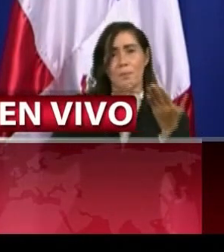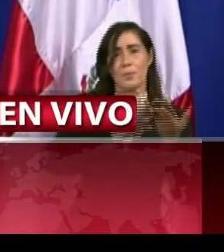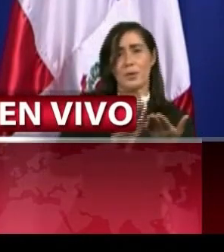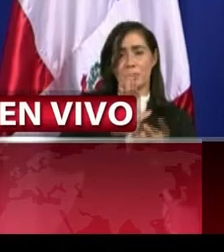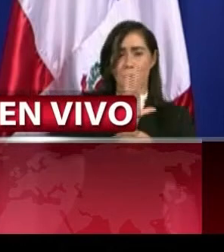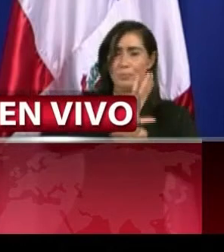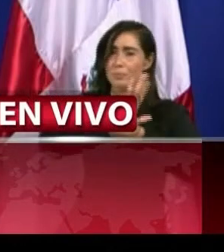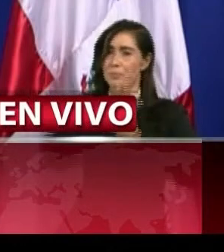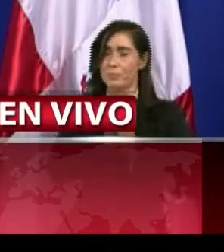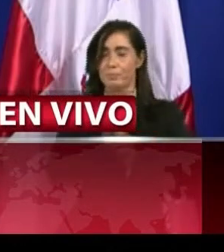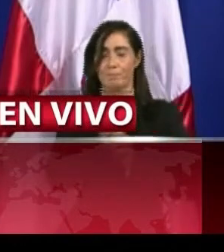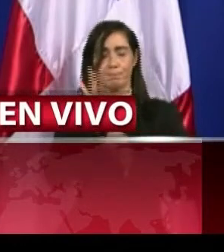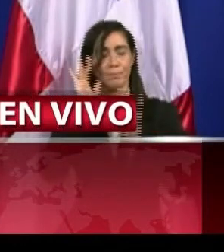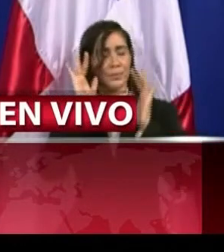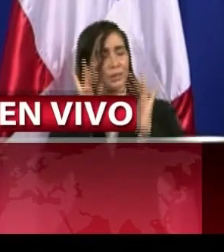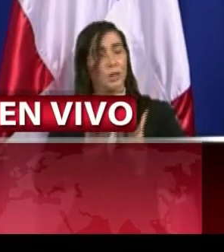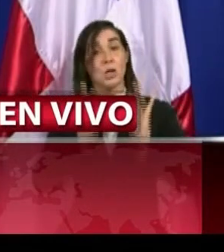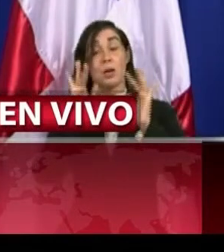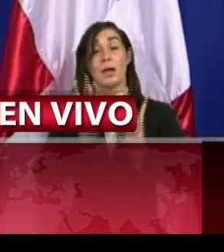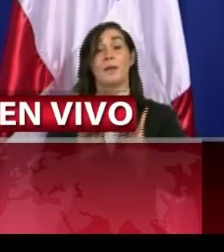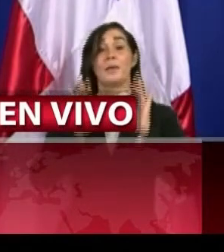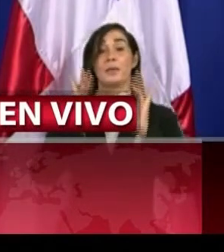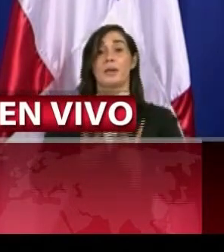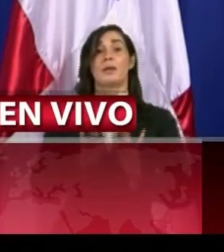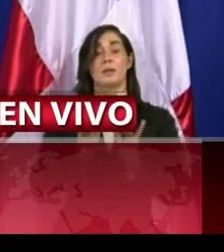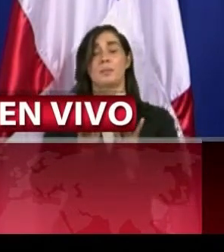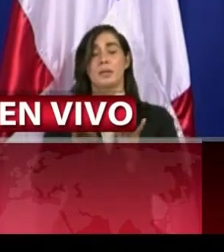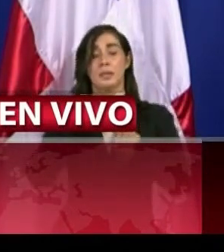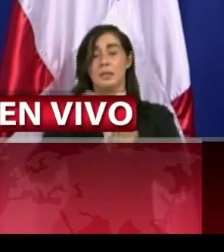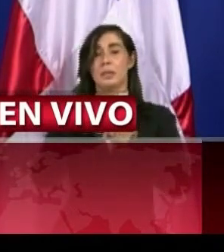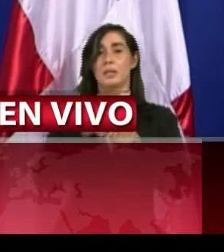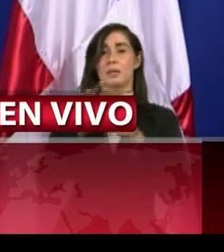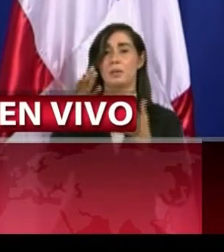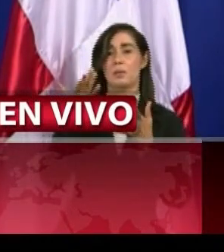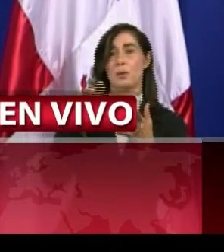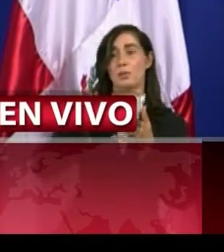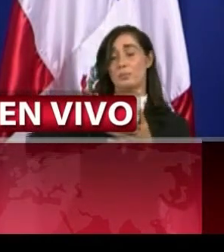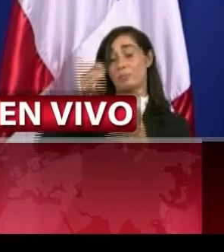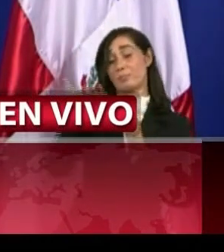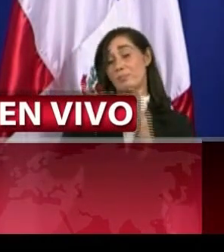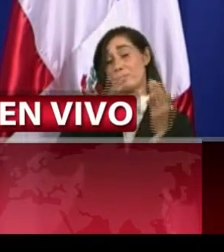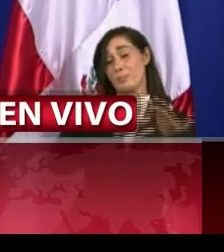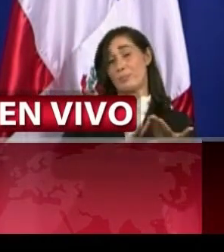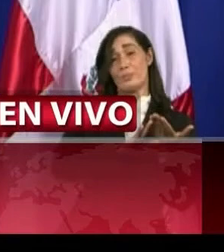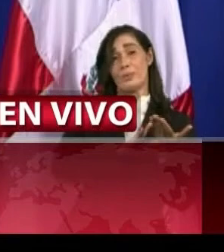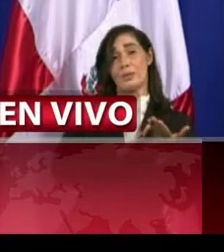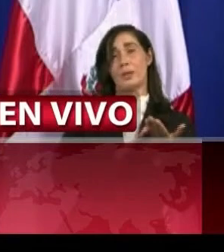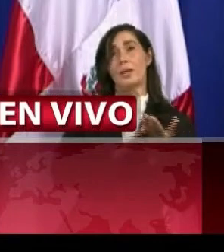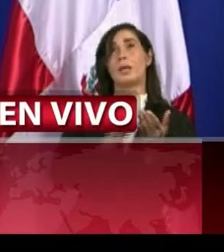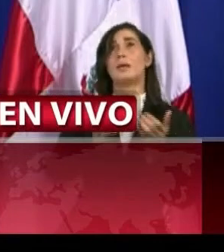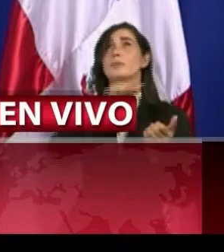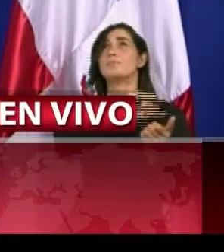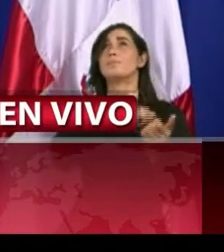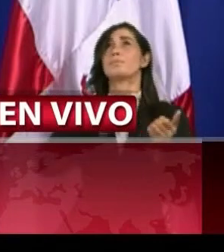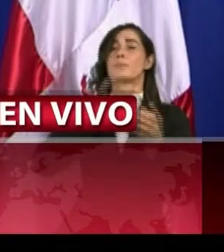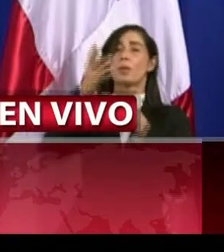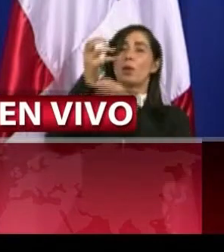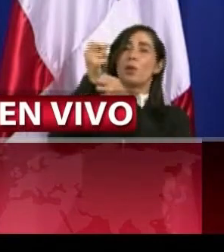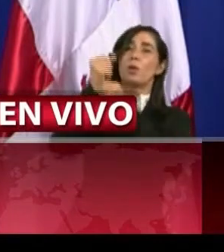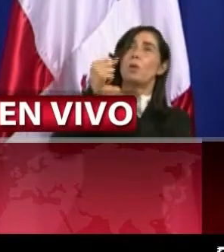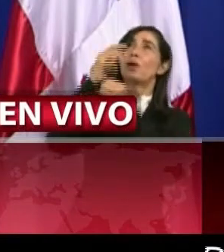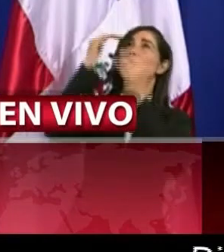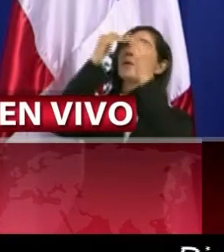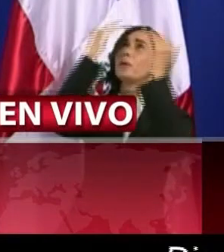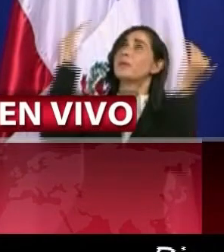parientes y que lamentablemente, pues, han pasado a otro mundo, a otra vida. Que el Señor los acoja en